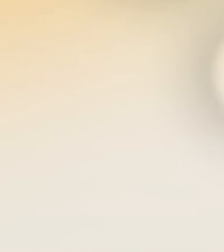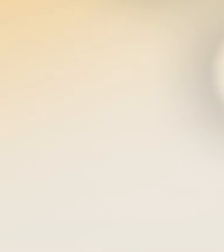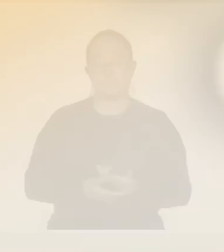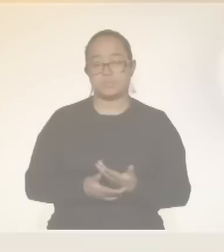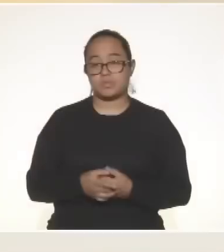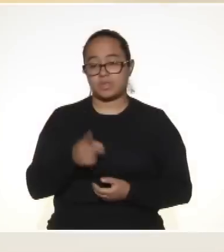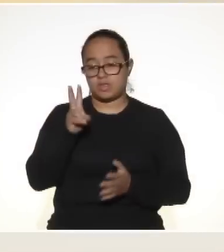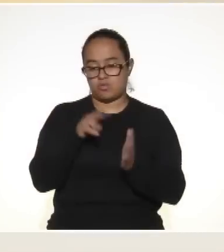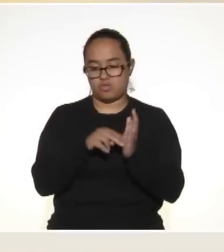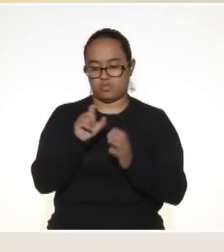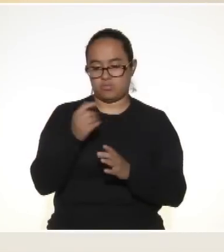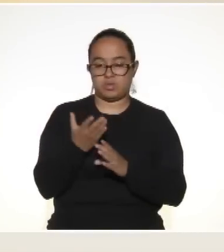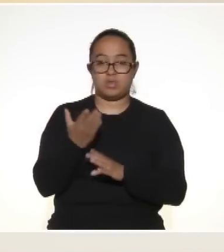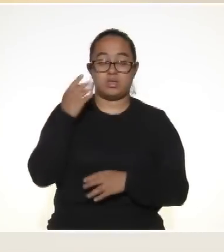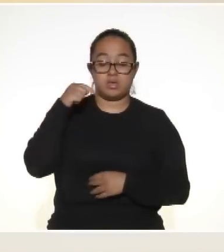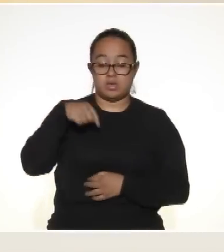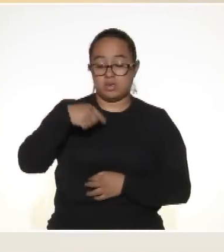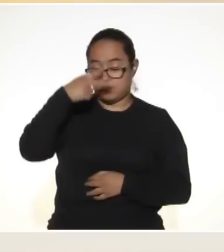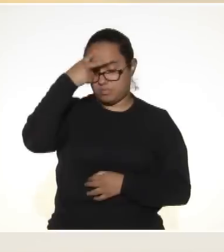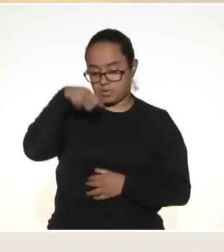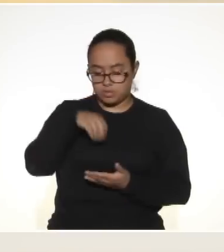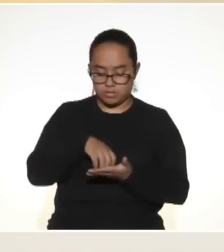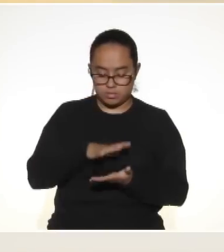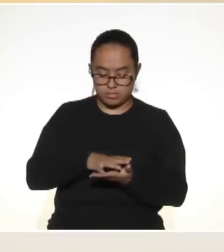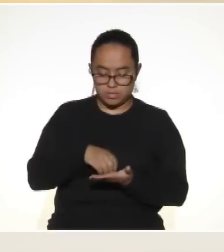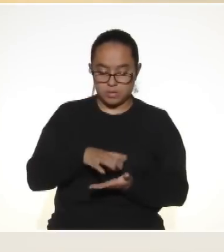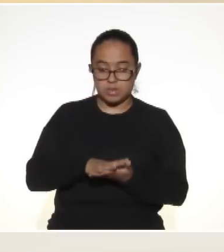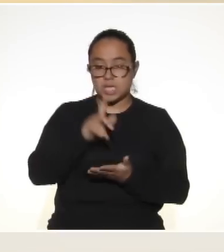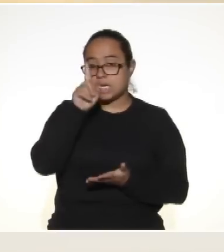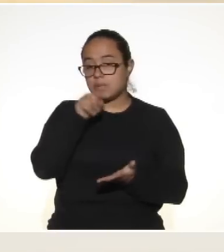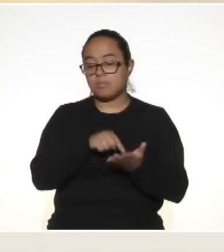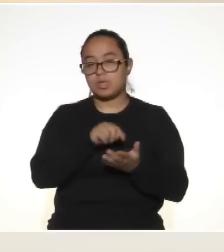Durante 2020, en México se registraron